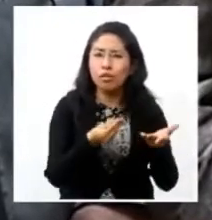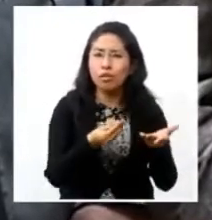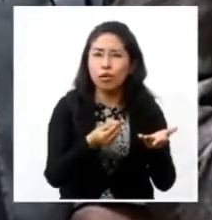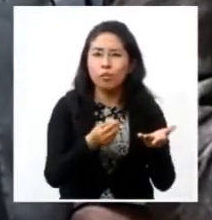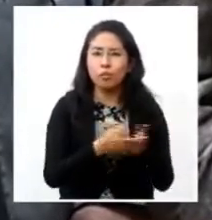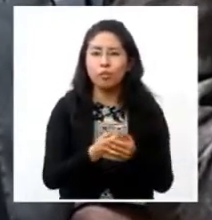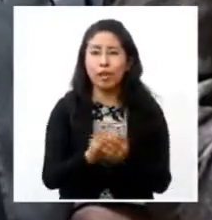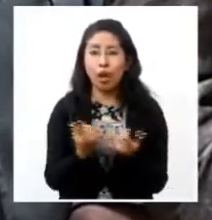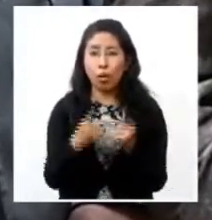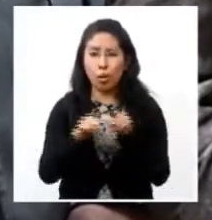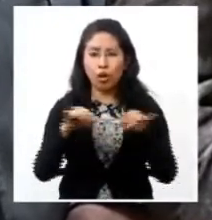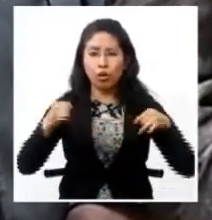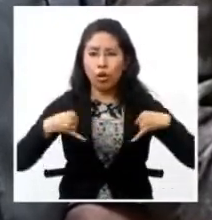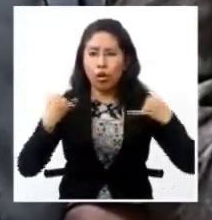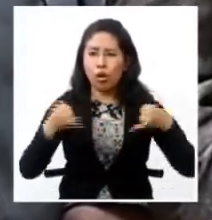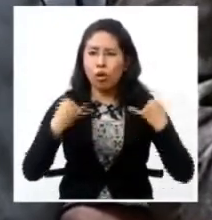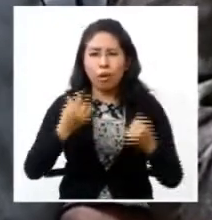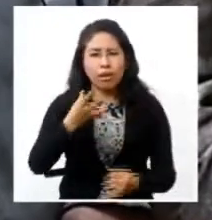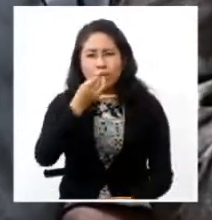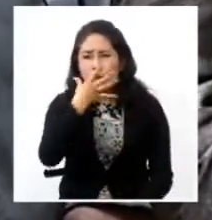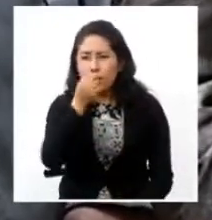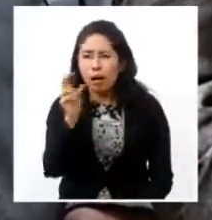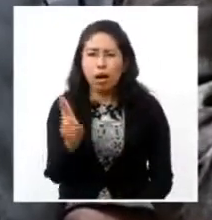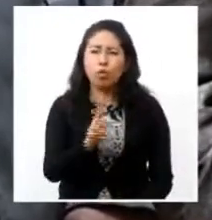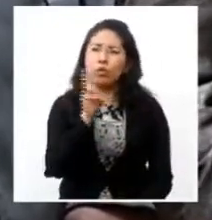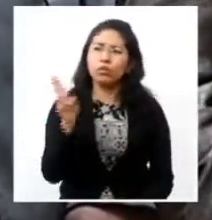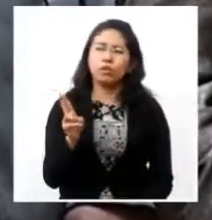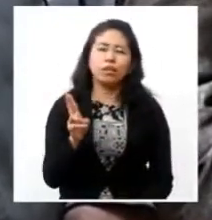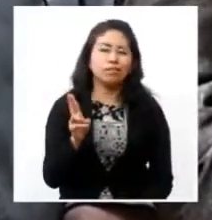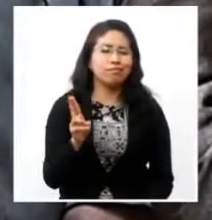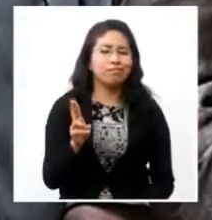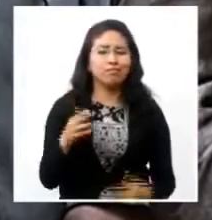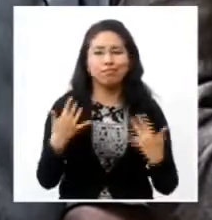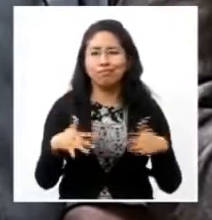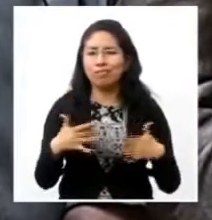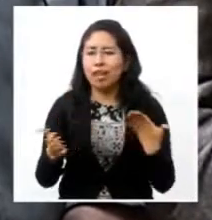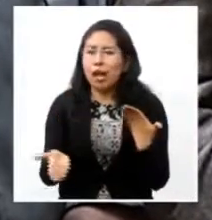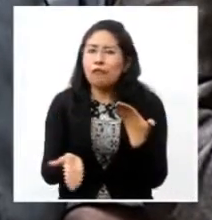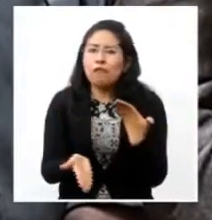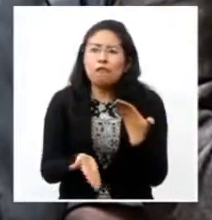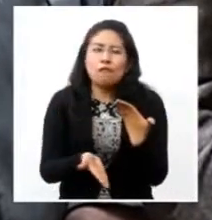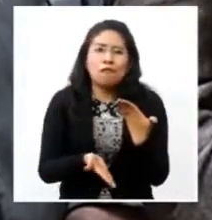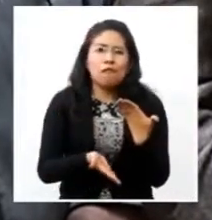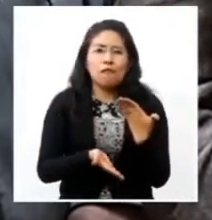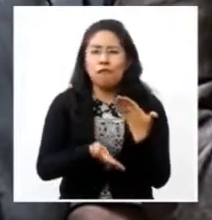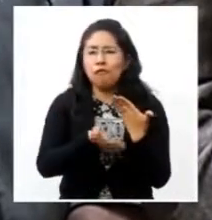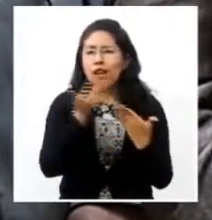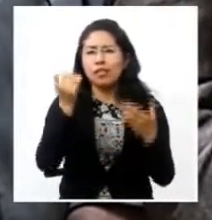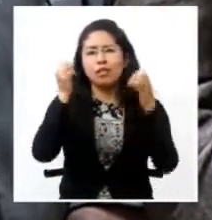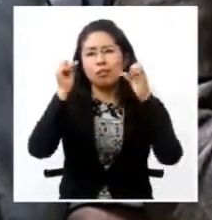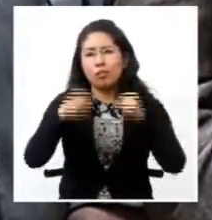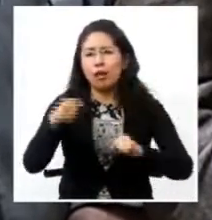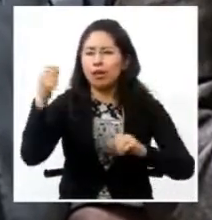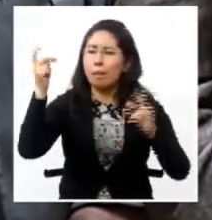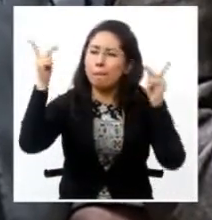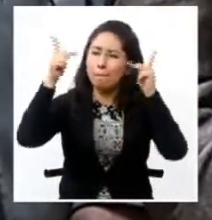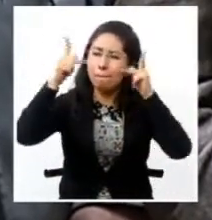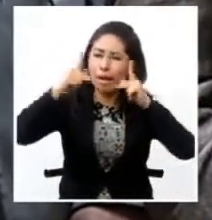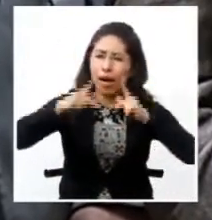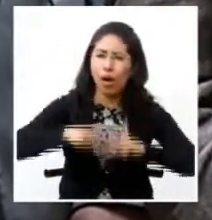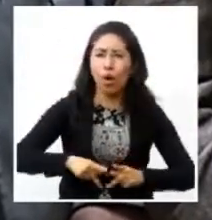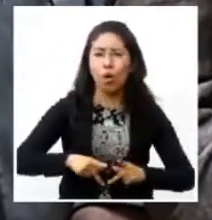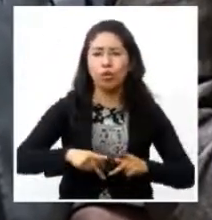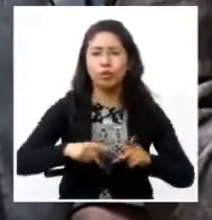están atrapados en ese ambiente, es muy fácil que caigan en las profundidades de las pandillas. Y